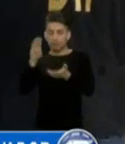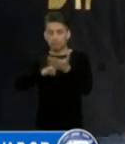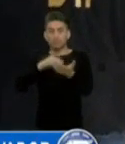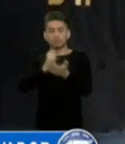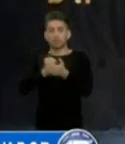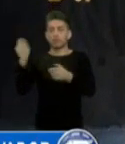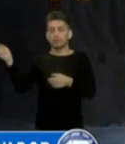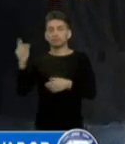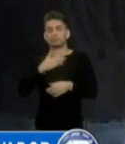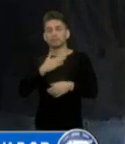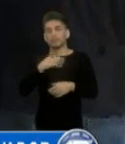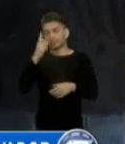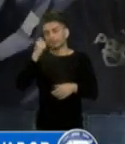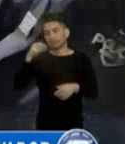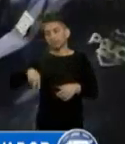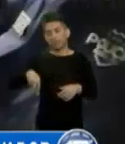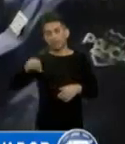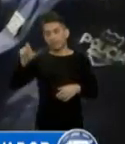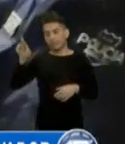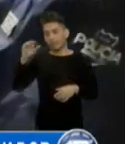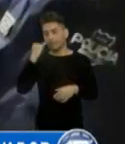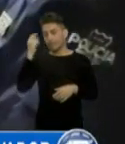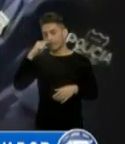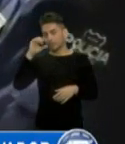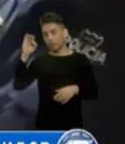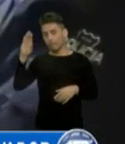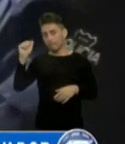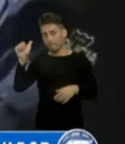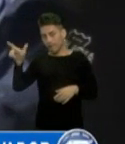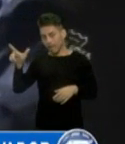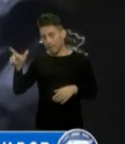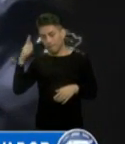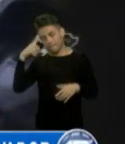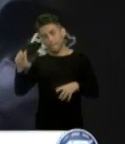y luego expulsado del país para entregarlo a las autoridades salvadoreñas.